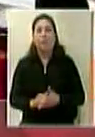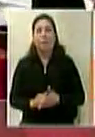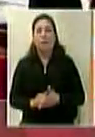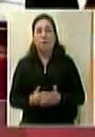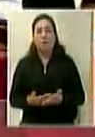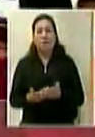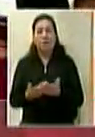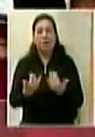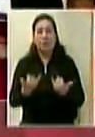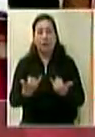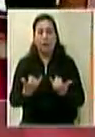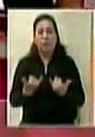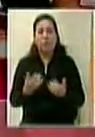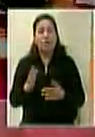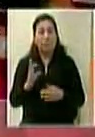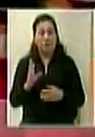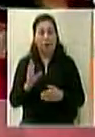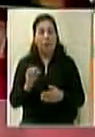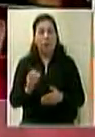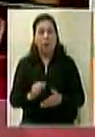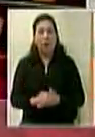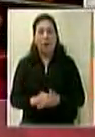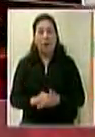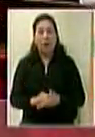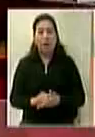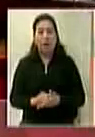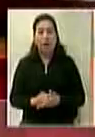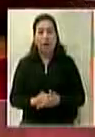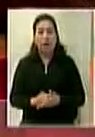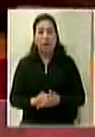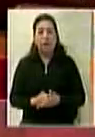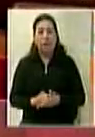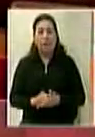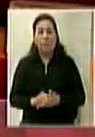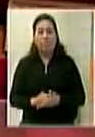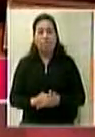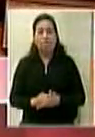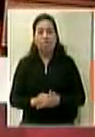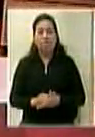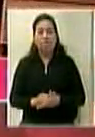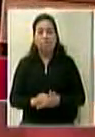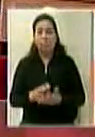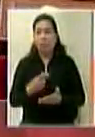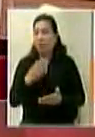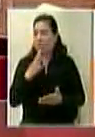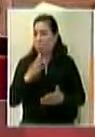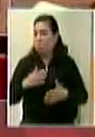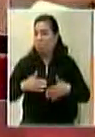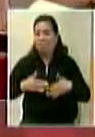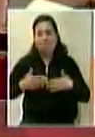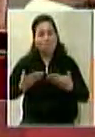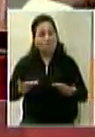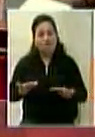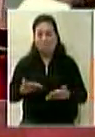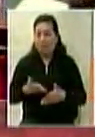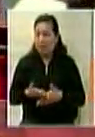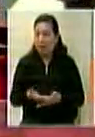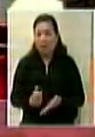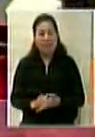van a llevar a cabo estos foros porque a veces no es posible